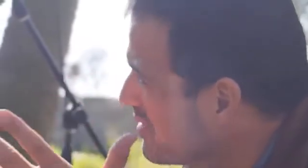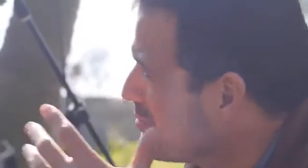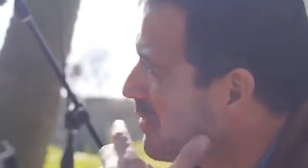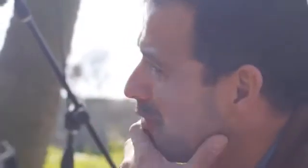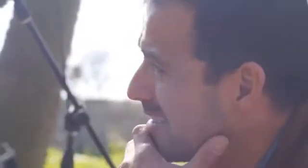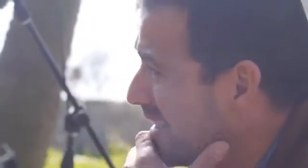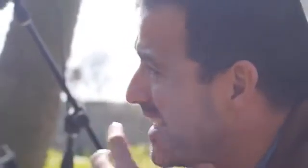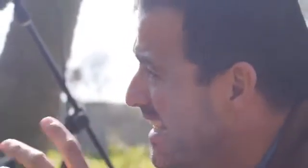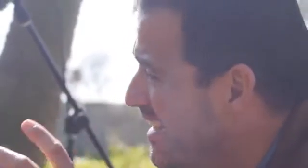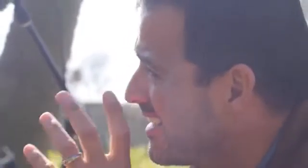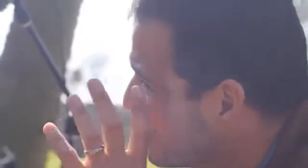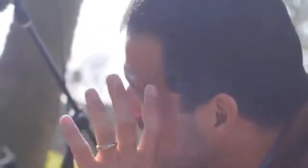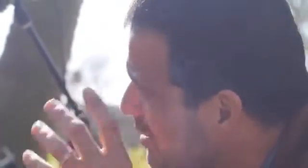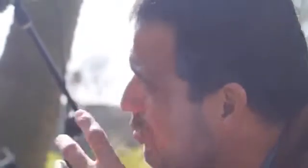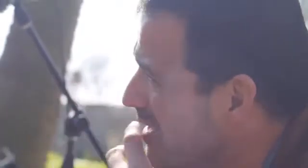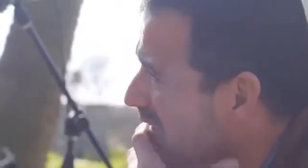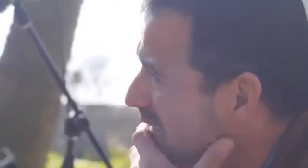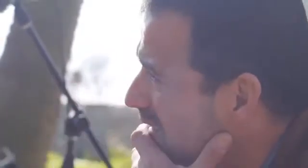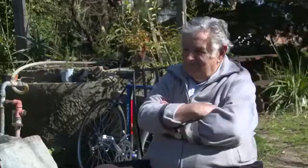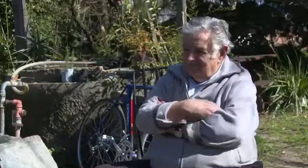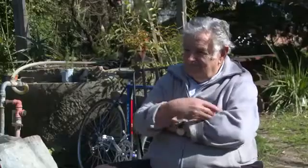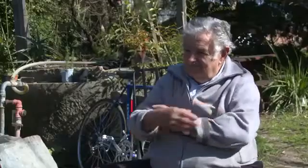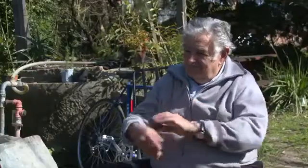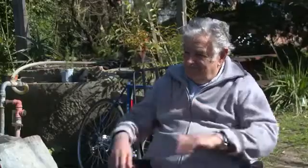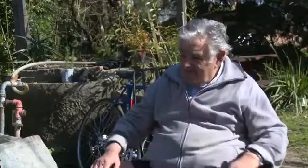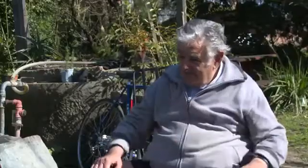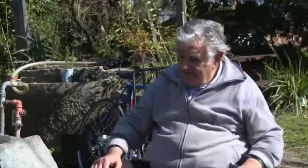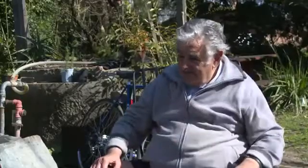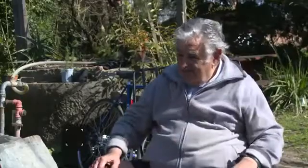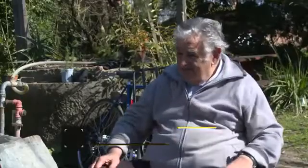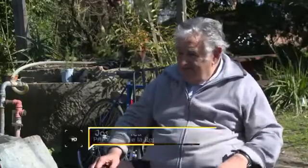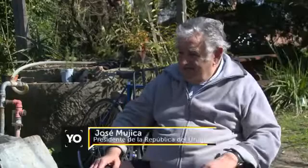¿La convicción siempre fue así de nítida, así de dura?